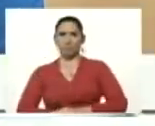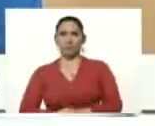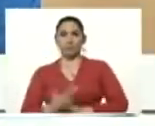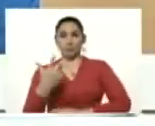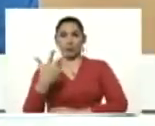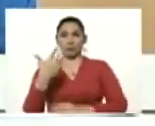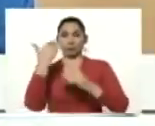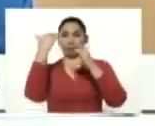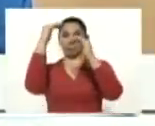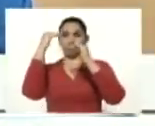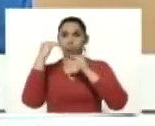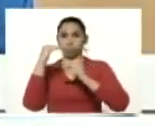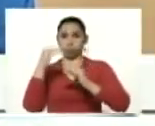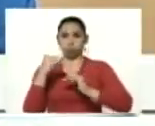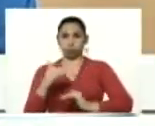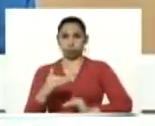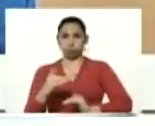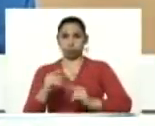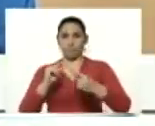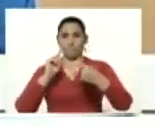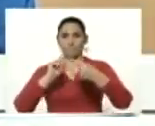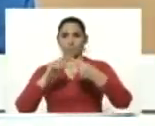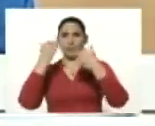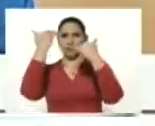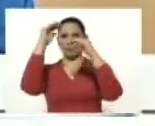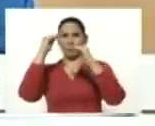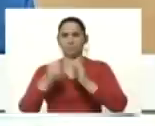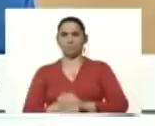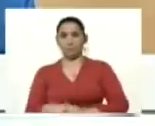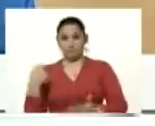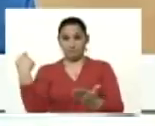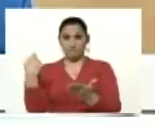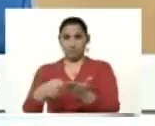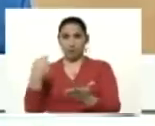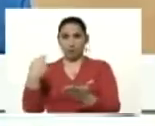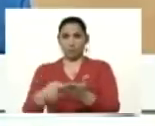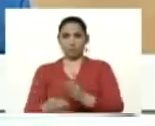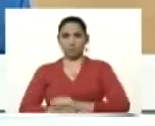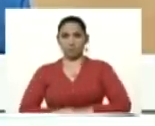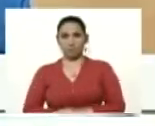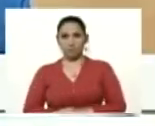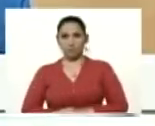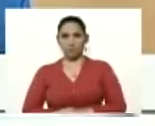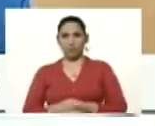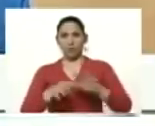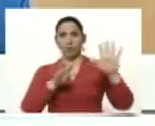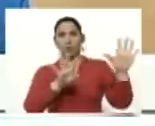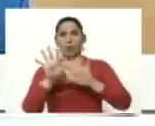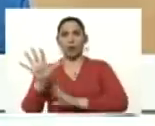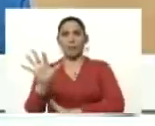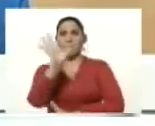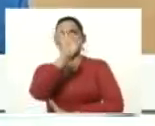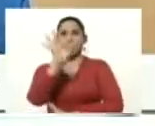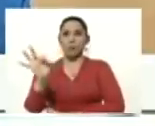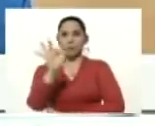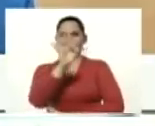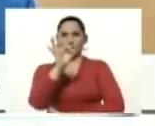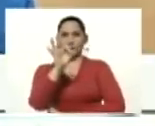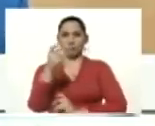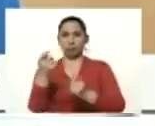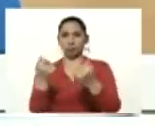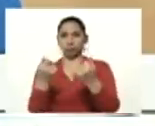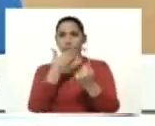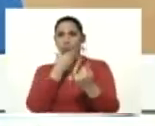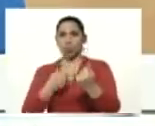Tres niveles. El primer nivel, el subsidio del 95% en precios de